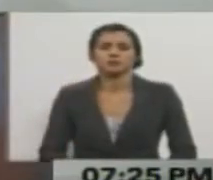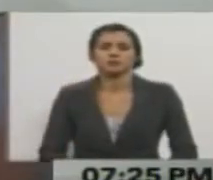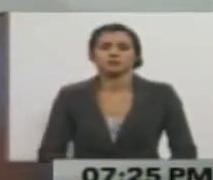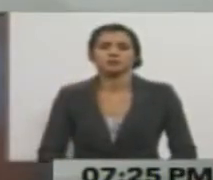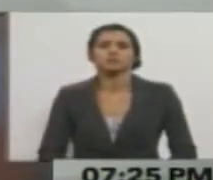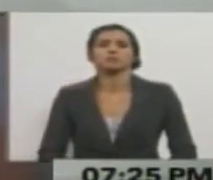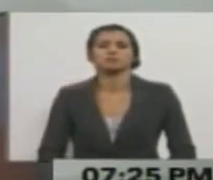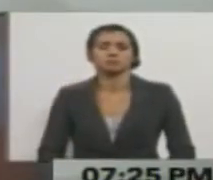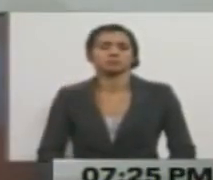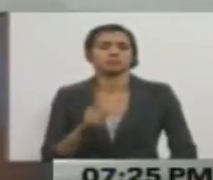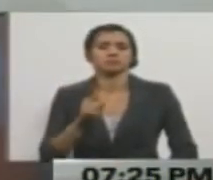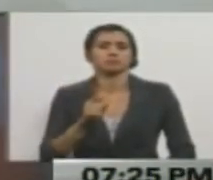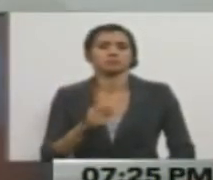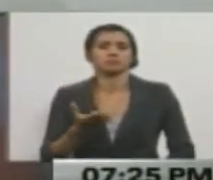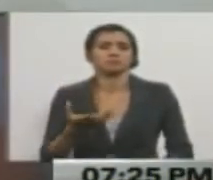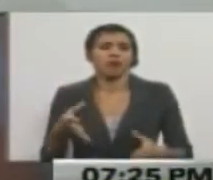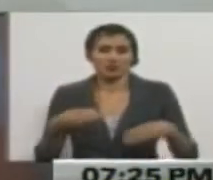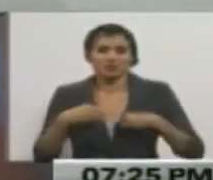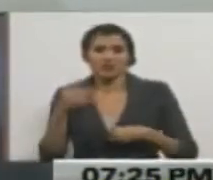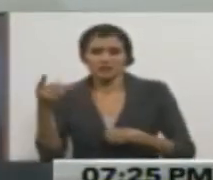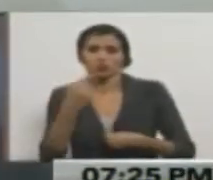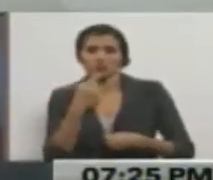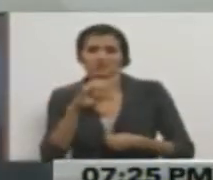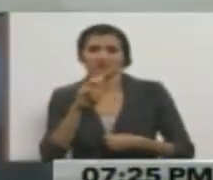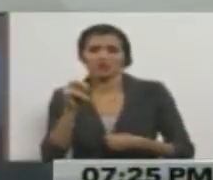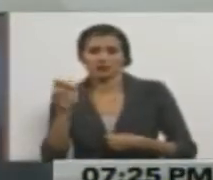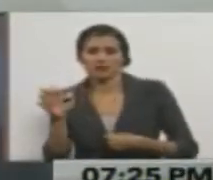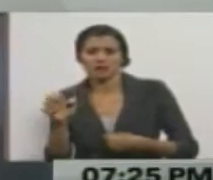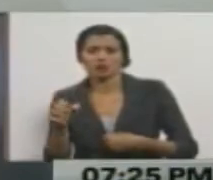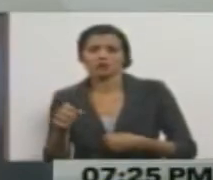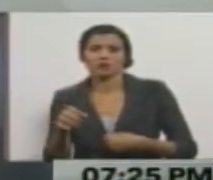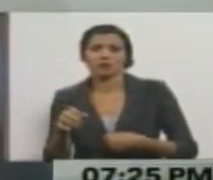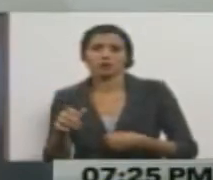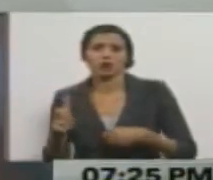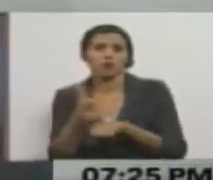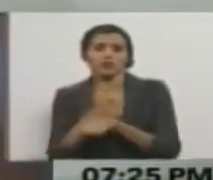derrota en el referéndum por parte del gobierno.